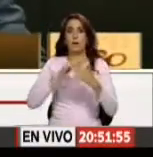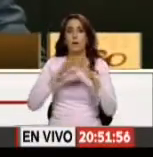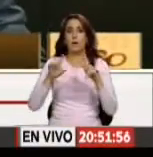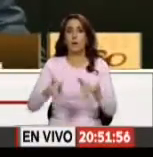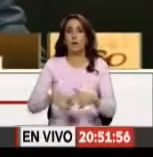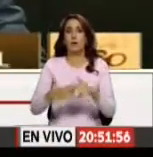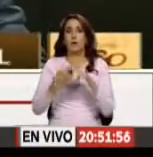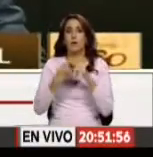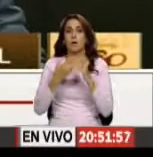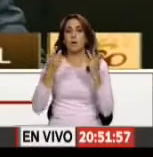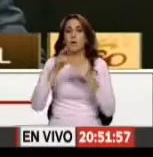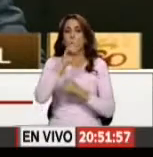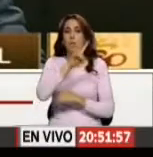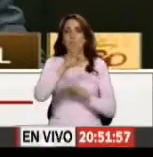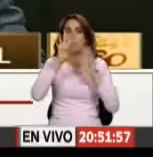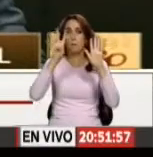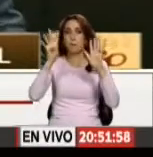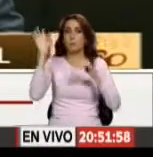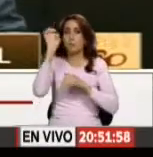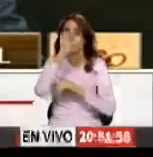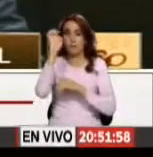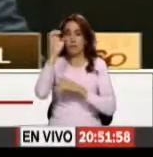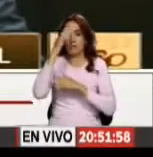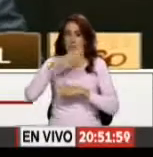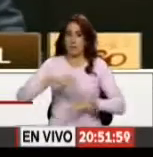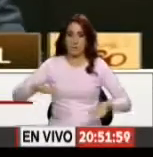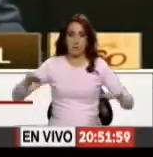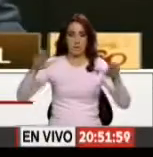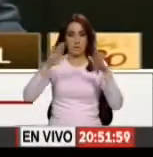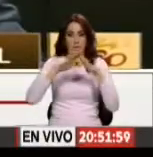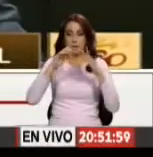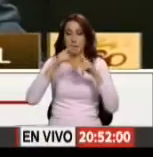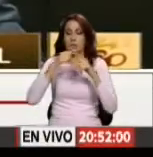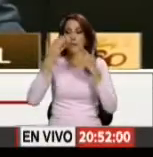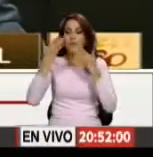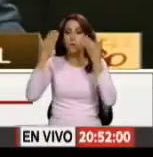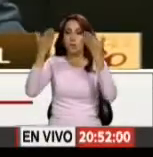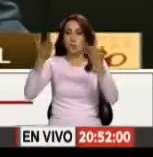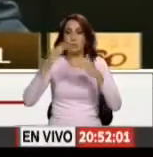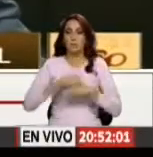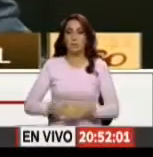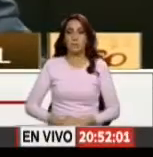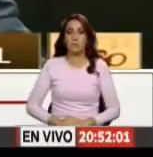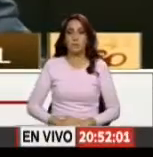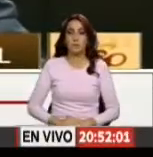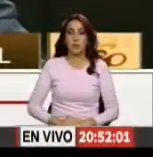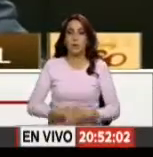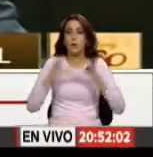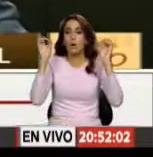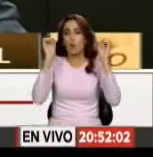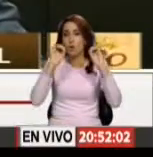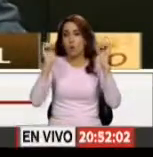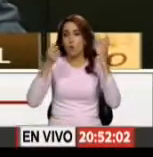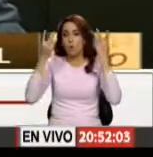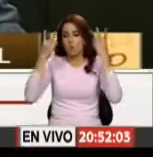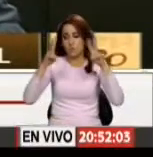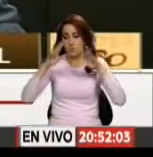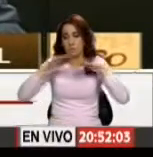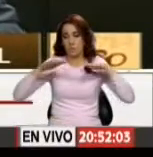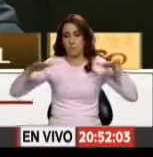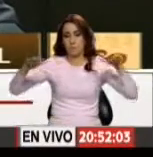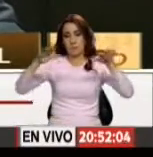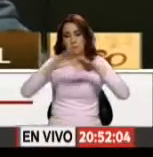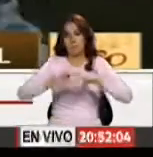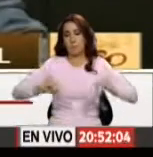del día 29 de enero, que ya fue informada en su momento, por la cual, por cierto, solicitamos al